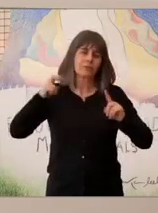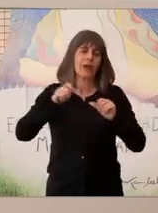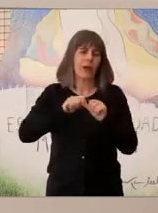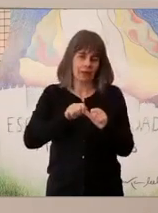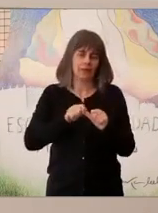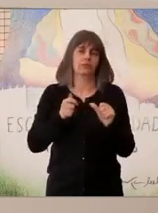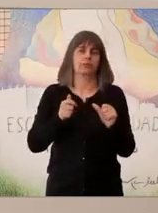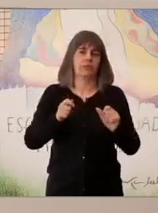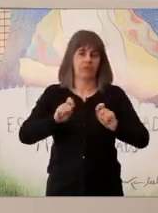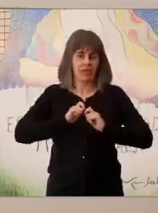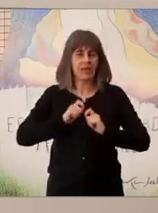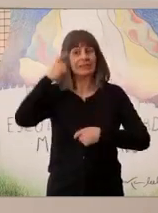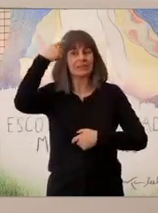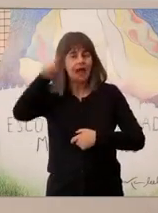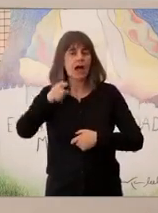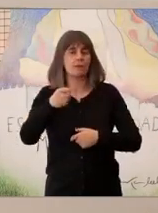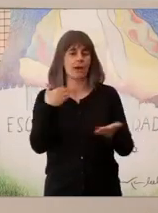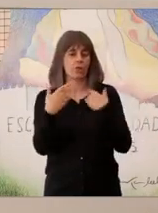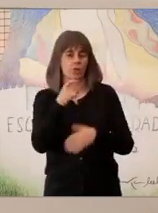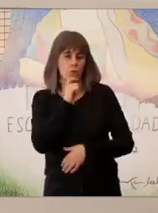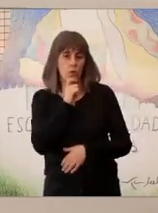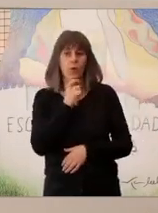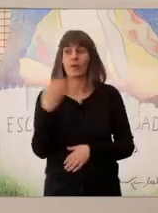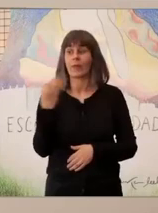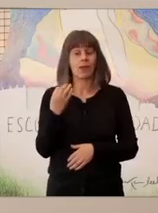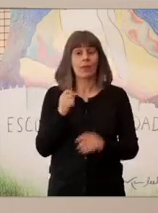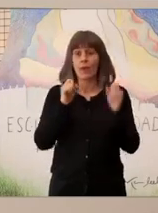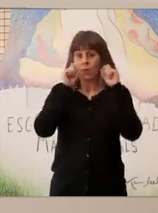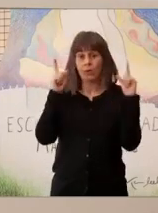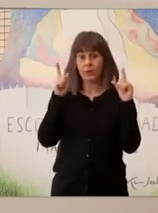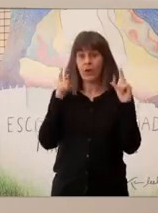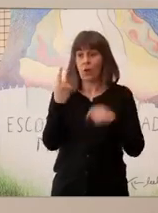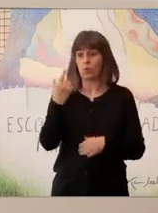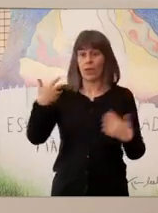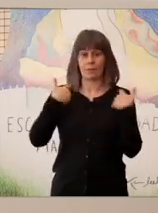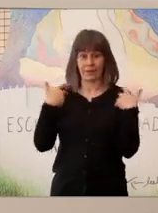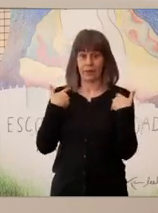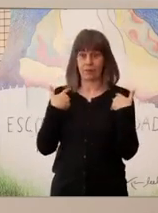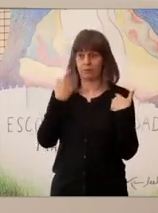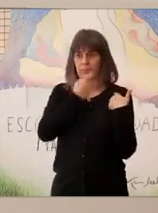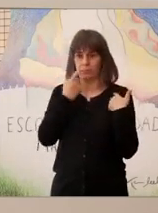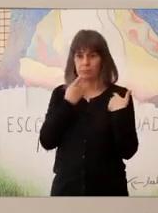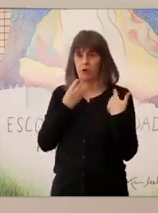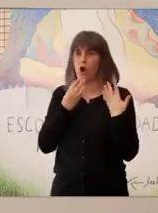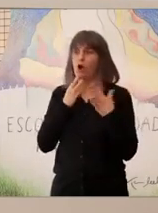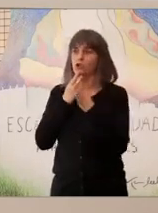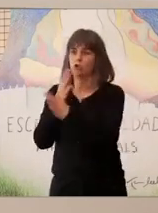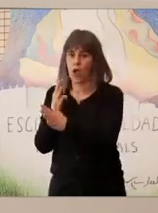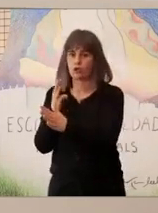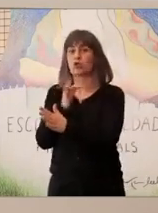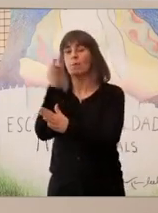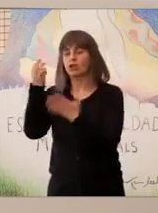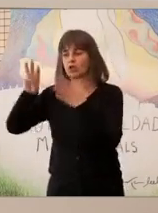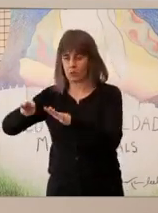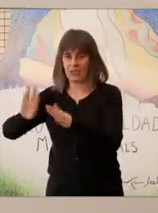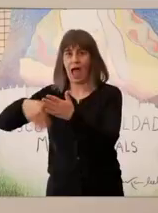está diciendo Teresa, cuando Teresa dice, tenemos que tener en cuenta que una víctima tarda 8 años y 8 meses en denunciar. ¿Qué